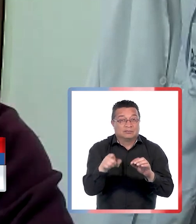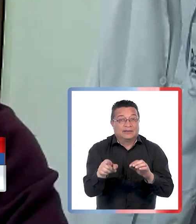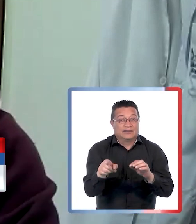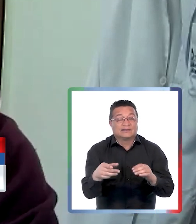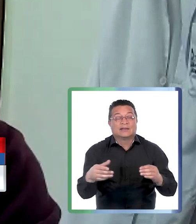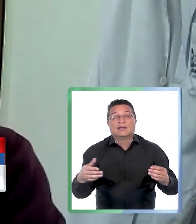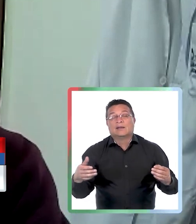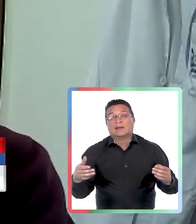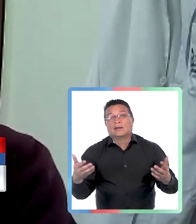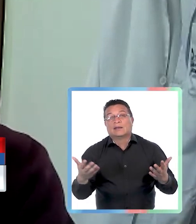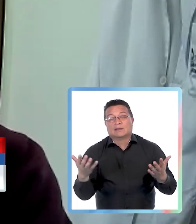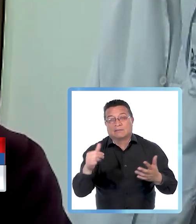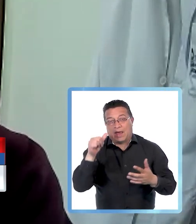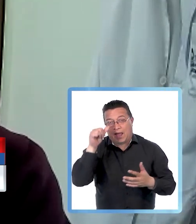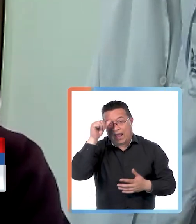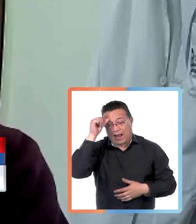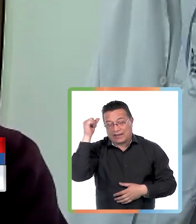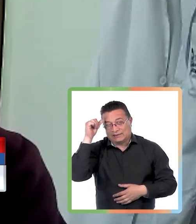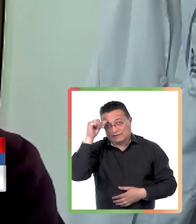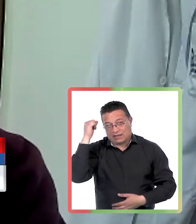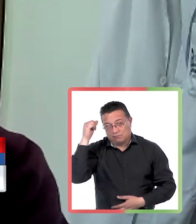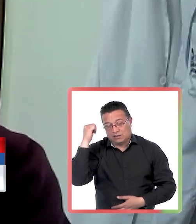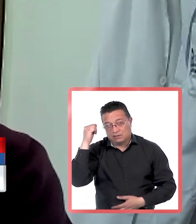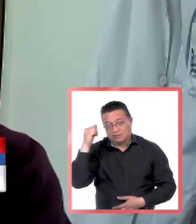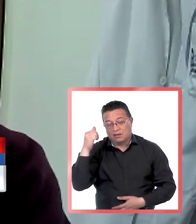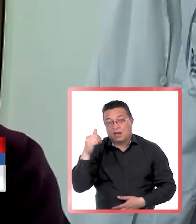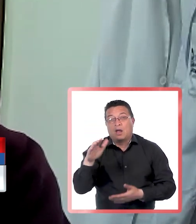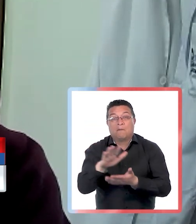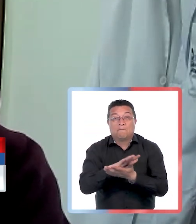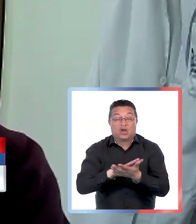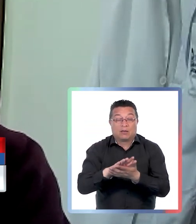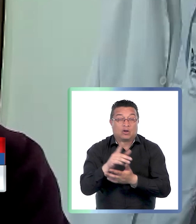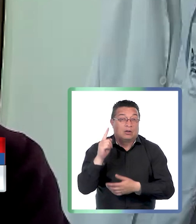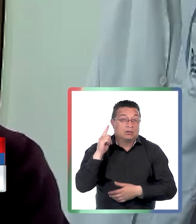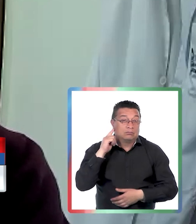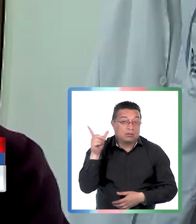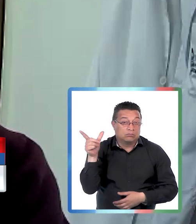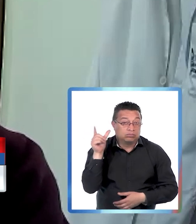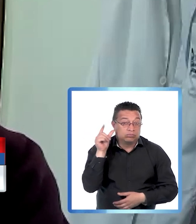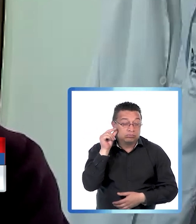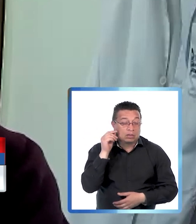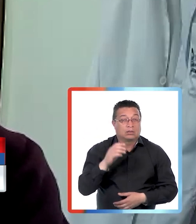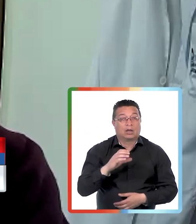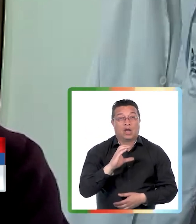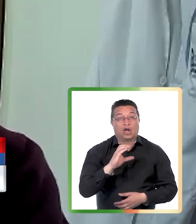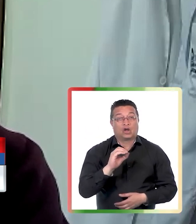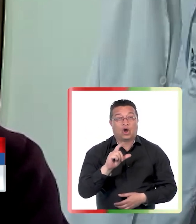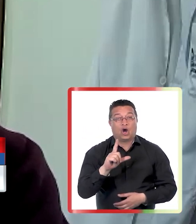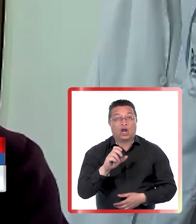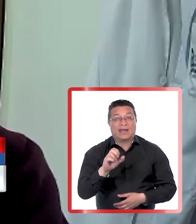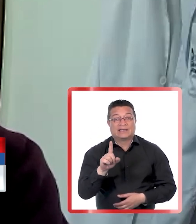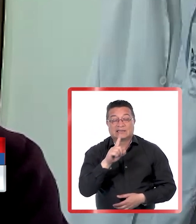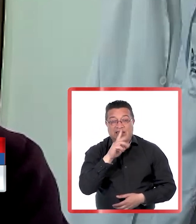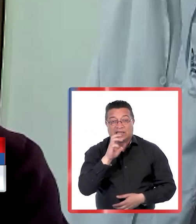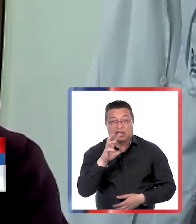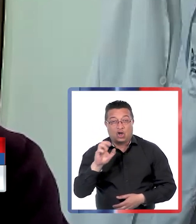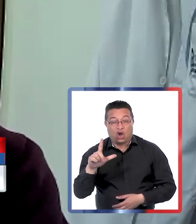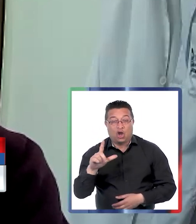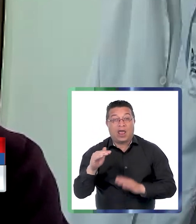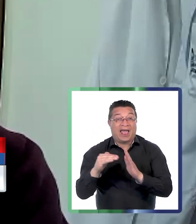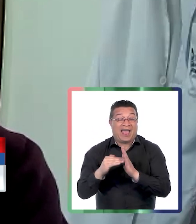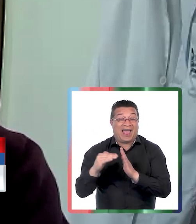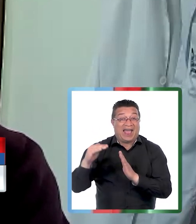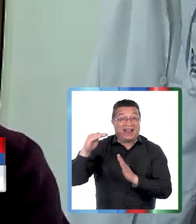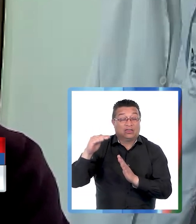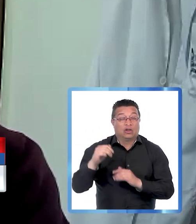asocian a el Alzheimer, como son la sordera, como son el colesterol